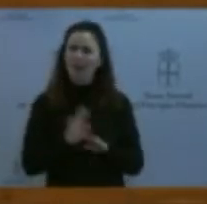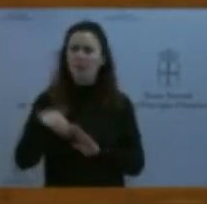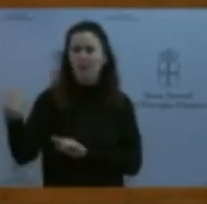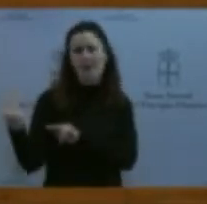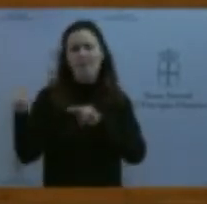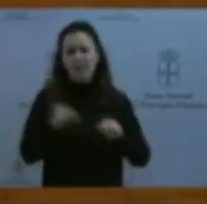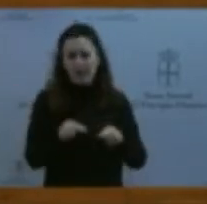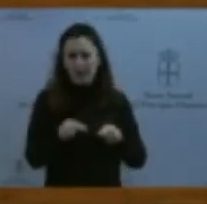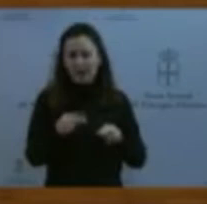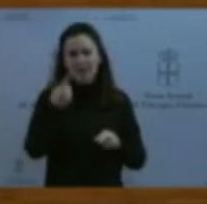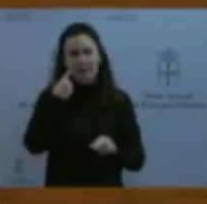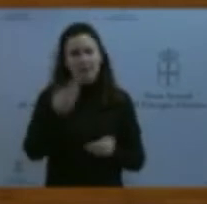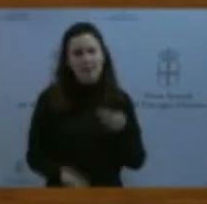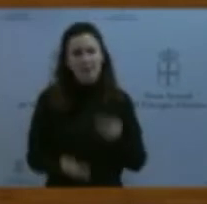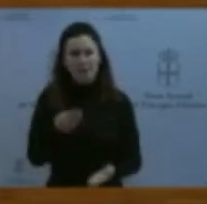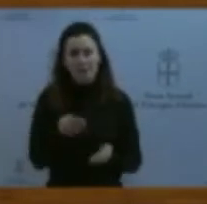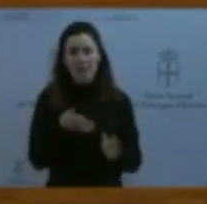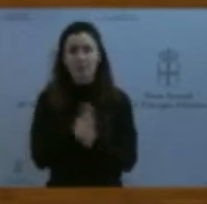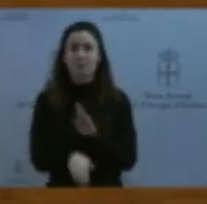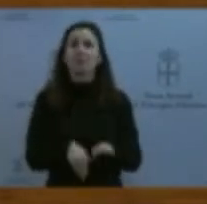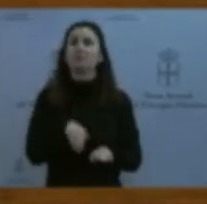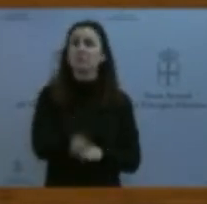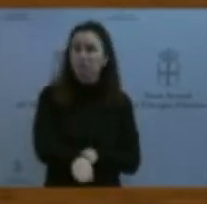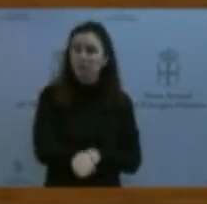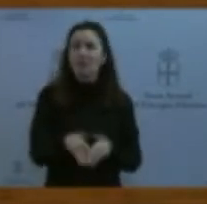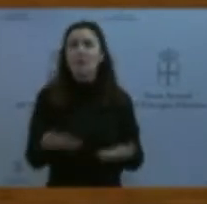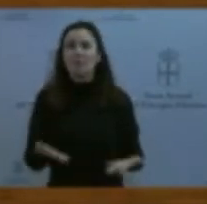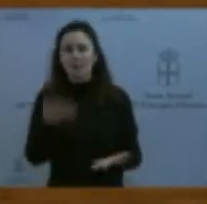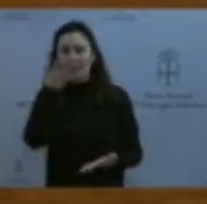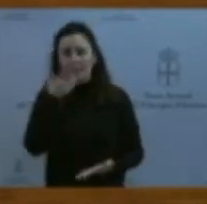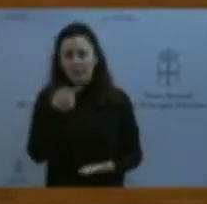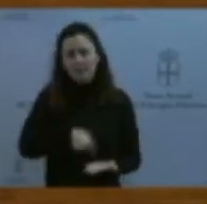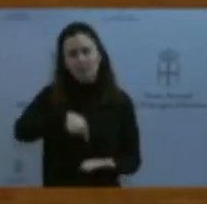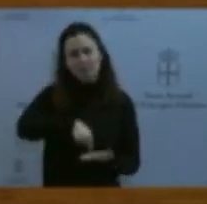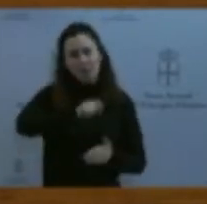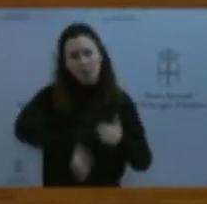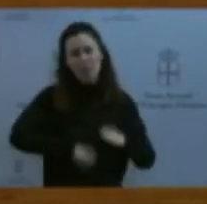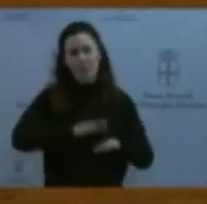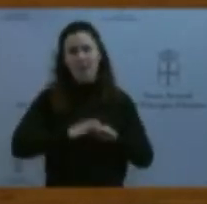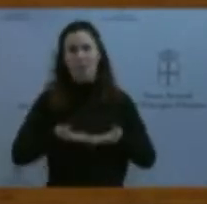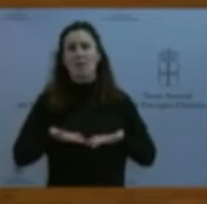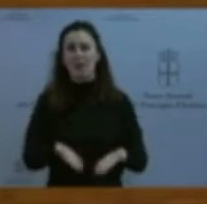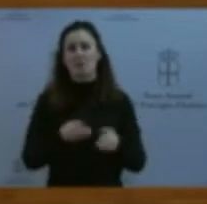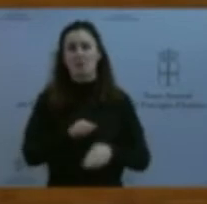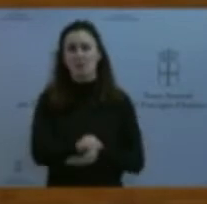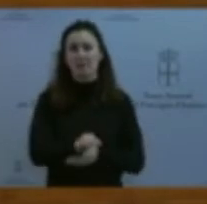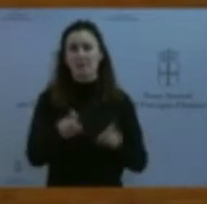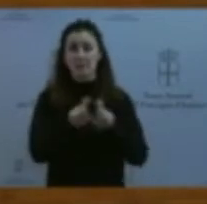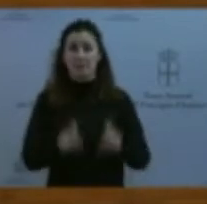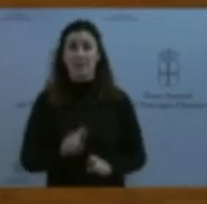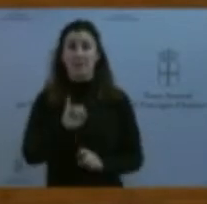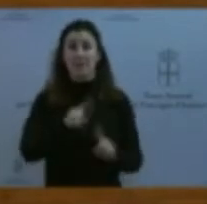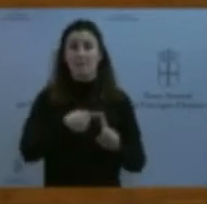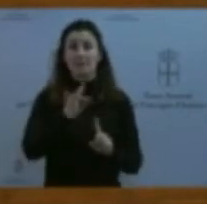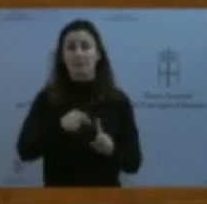adelante. Me gustaría que fueran tan exigentes con las ayudas empresariales a la I+D+I, donde reparten muchísimos millones de euros cada año, y ahí, oiga, no hay retraso